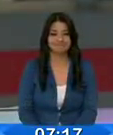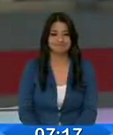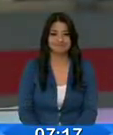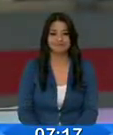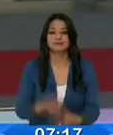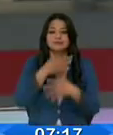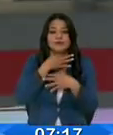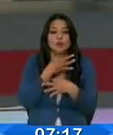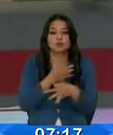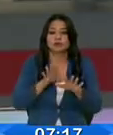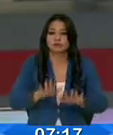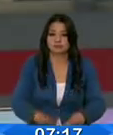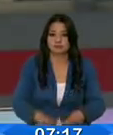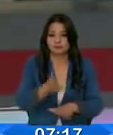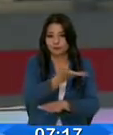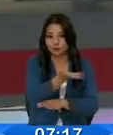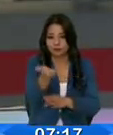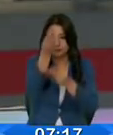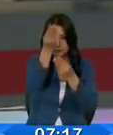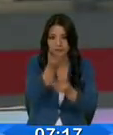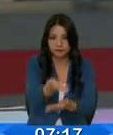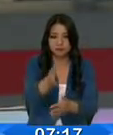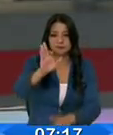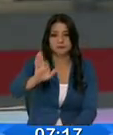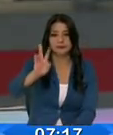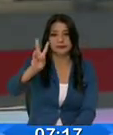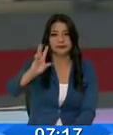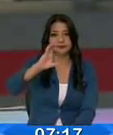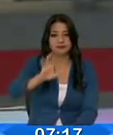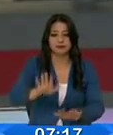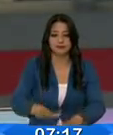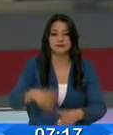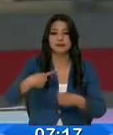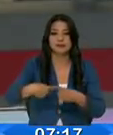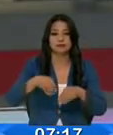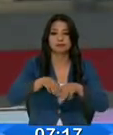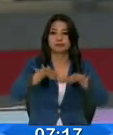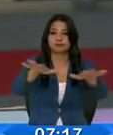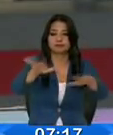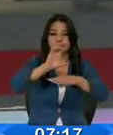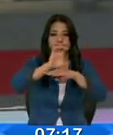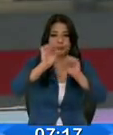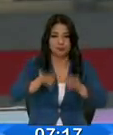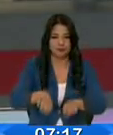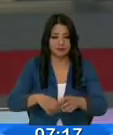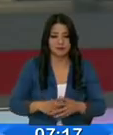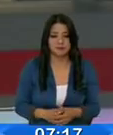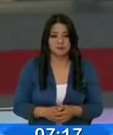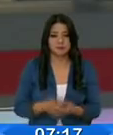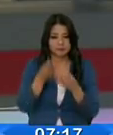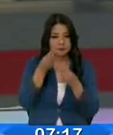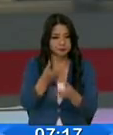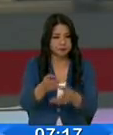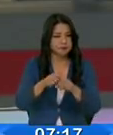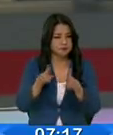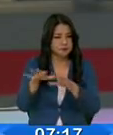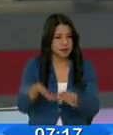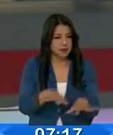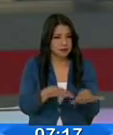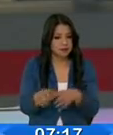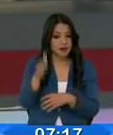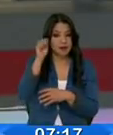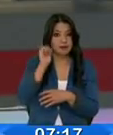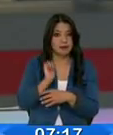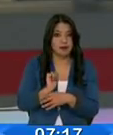Siempre es un placer estar acá con ustedes a través de la señal de Televicentro desde la ciudad de Quito para todo el país. Tiempo de contarles algunos hechos acaecidos el